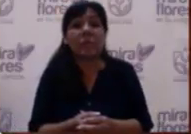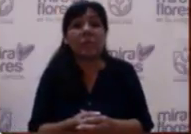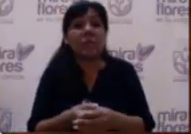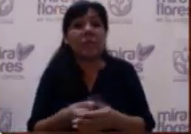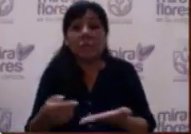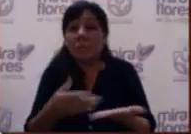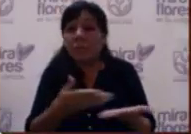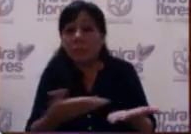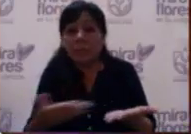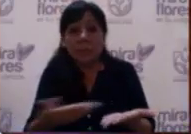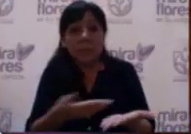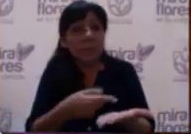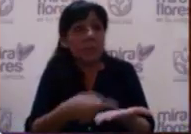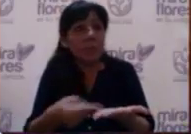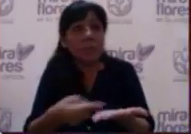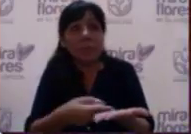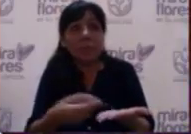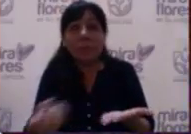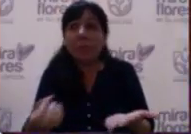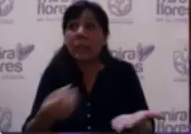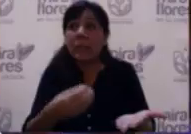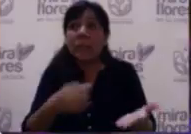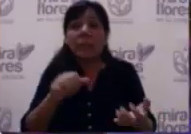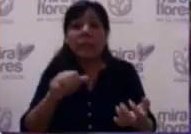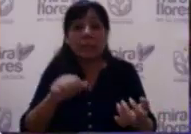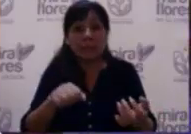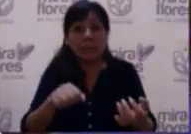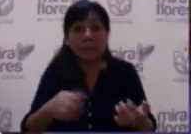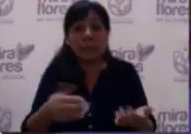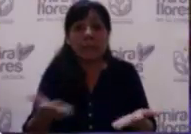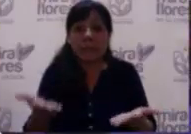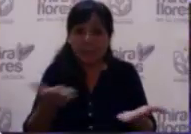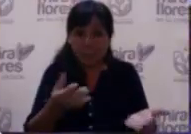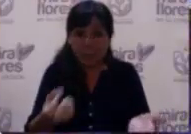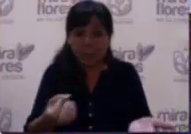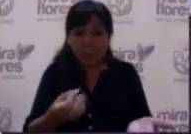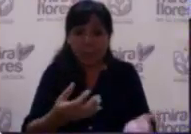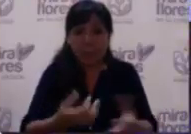debate. Sí, señor de Albertis, tiene usted el uso de la palabra.